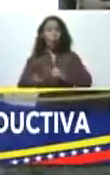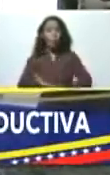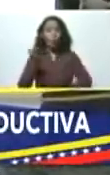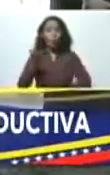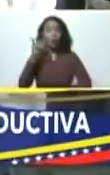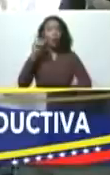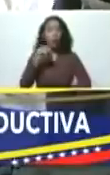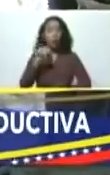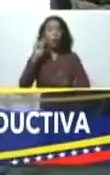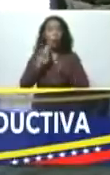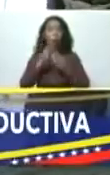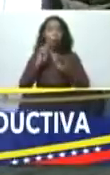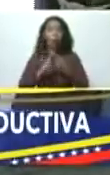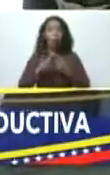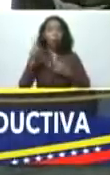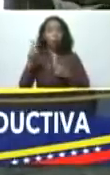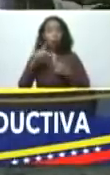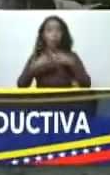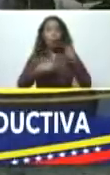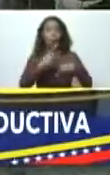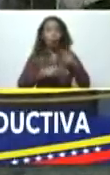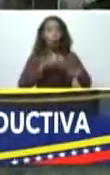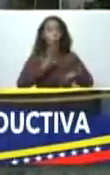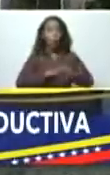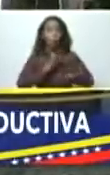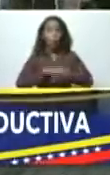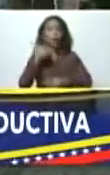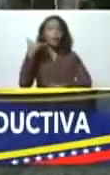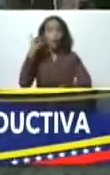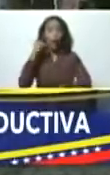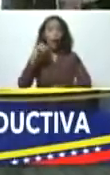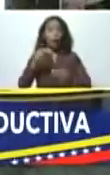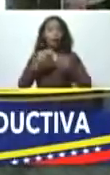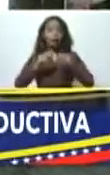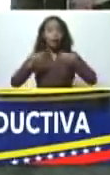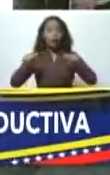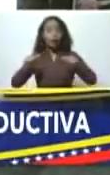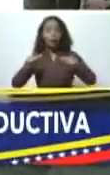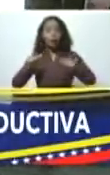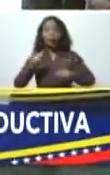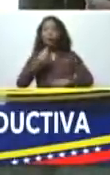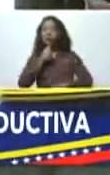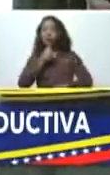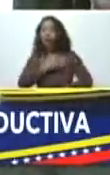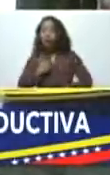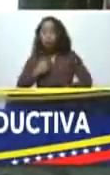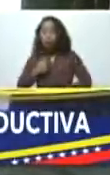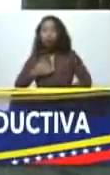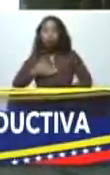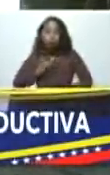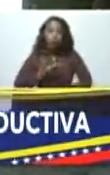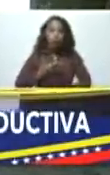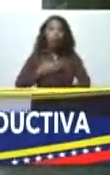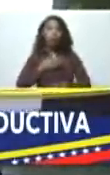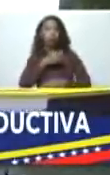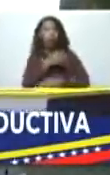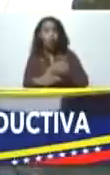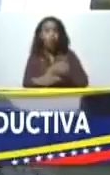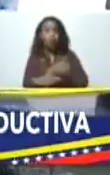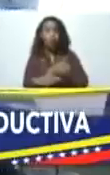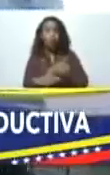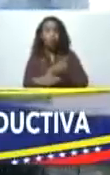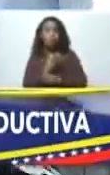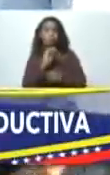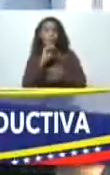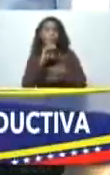también se conozca por su parte productiva, porque sí hay terrenos. Quien pero... quiere, puede. Si uno va... Y se va